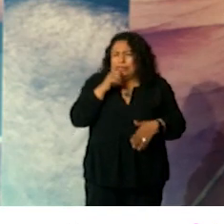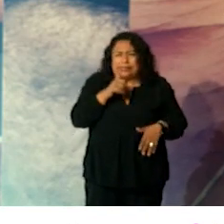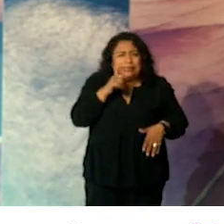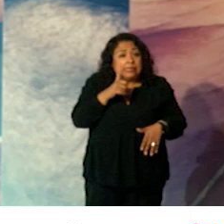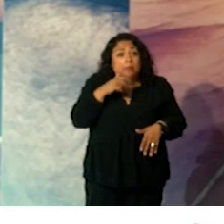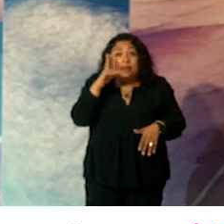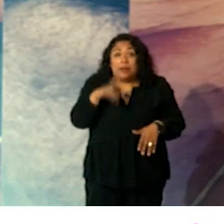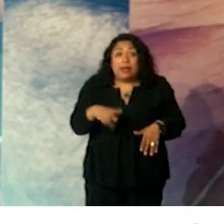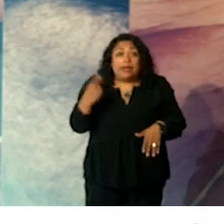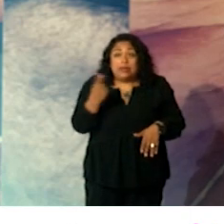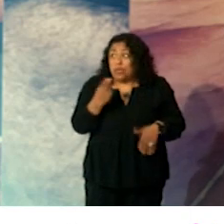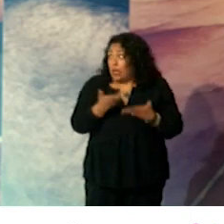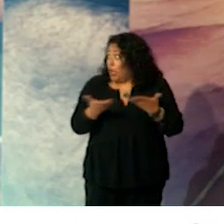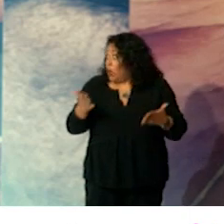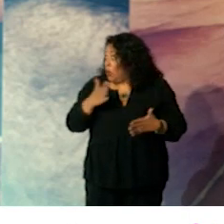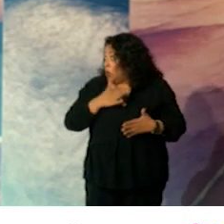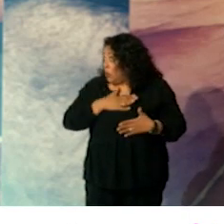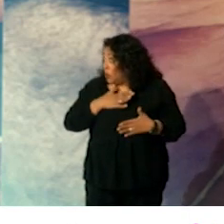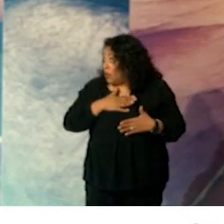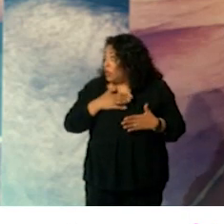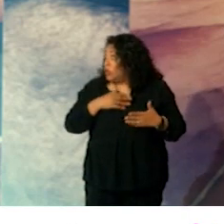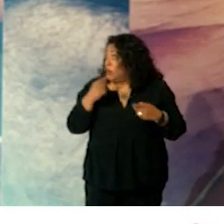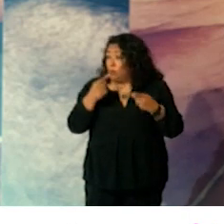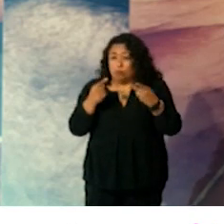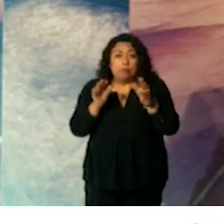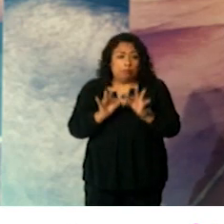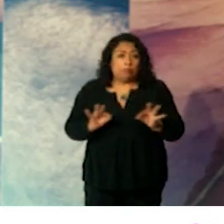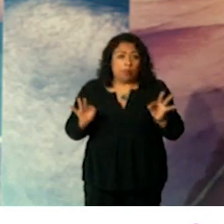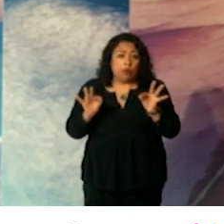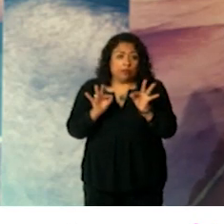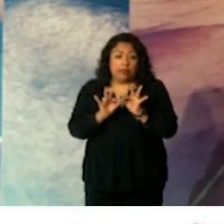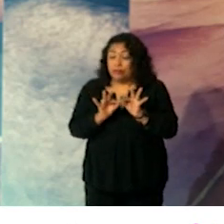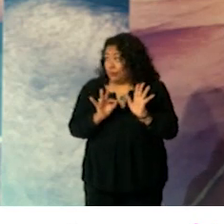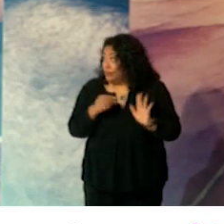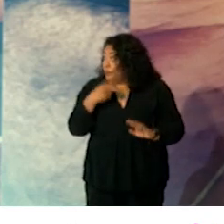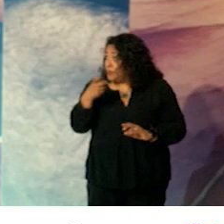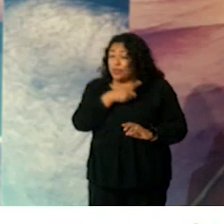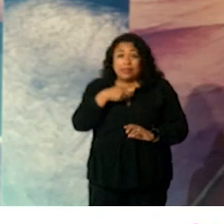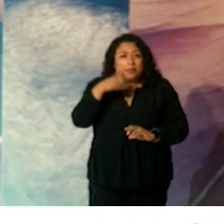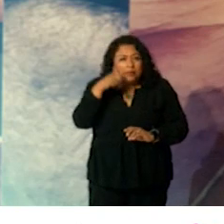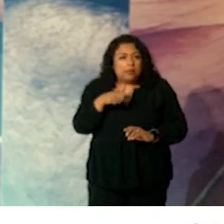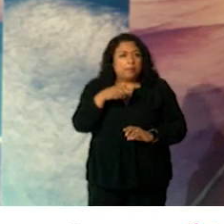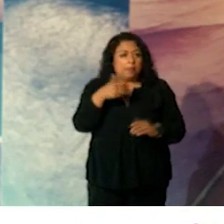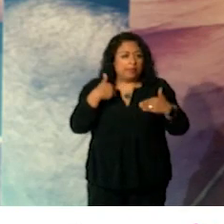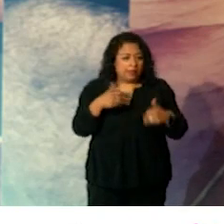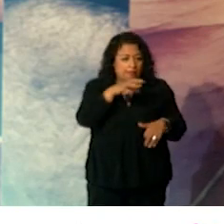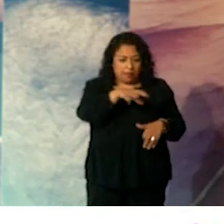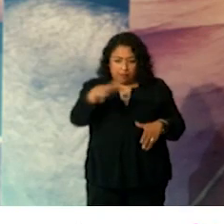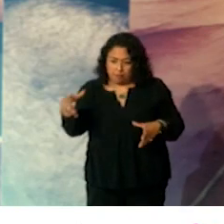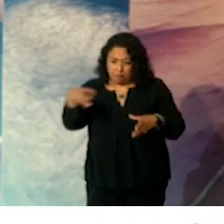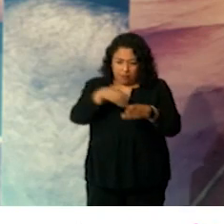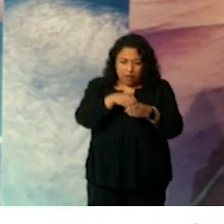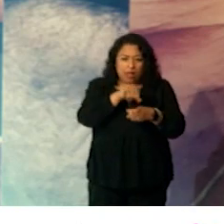la necesidad, y ahí ahora sí voy muy cortito con los puntos esenciales, ¿no? Yo creo que tiene siempre que ver con la interseccionalidad al momento de